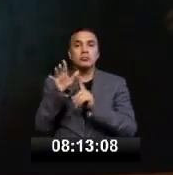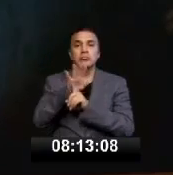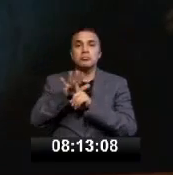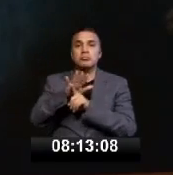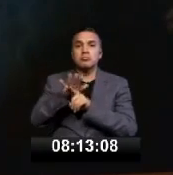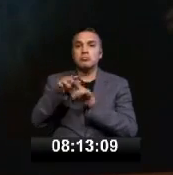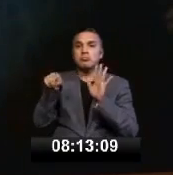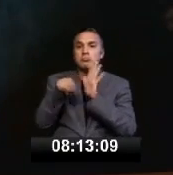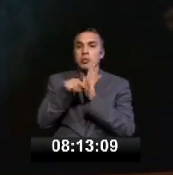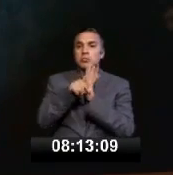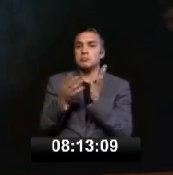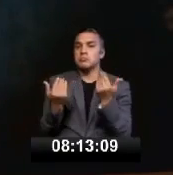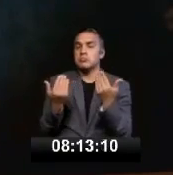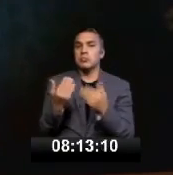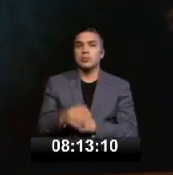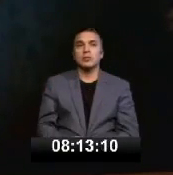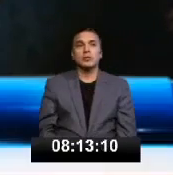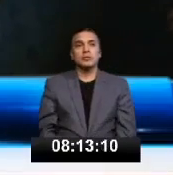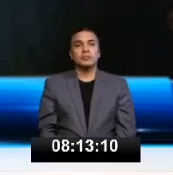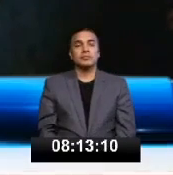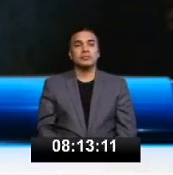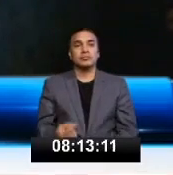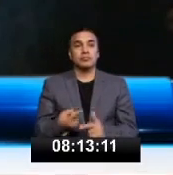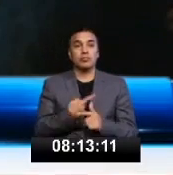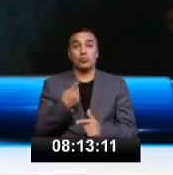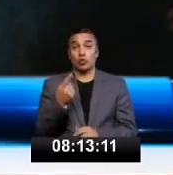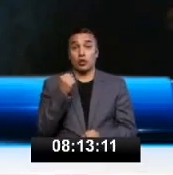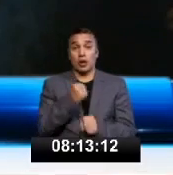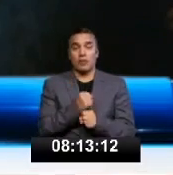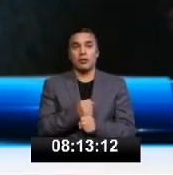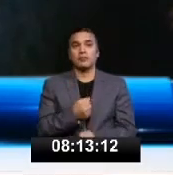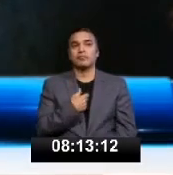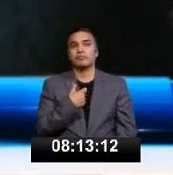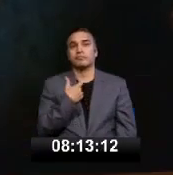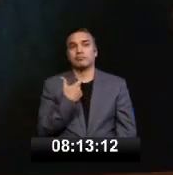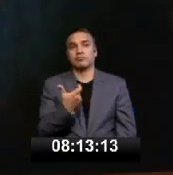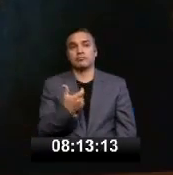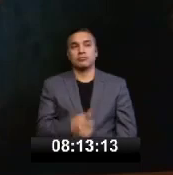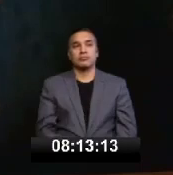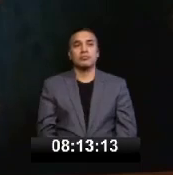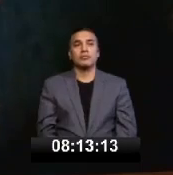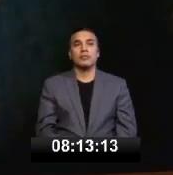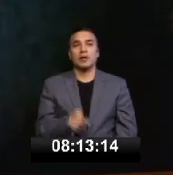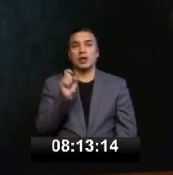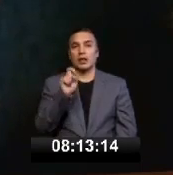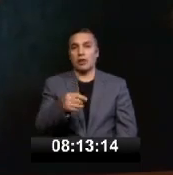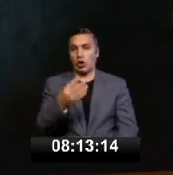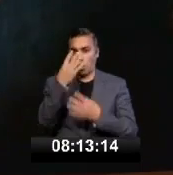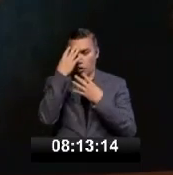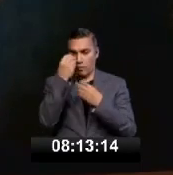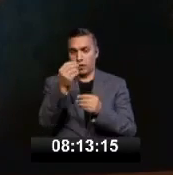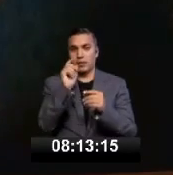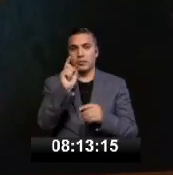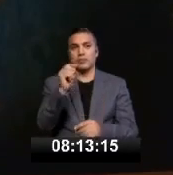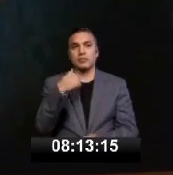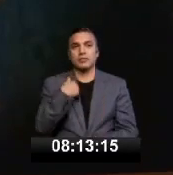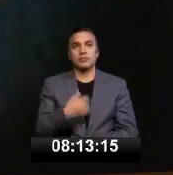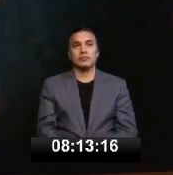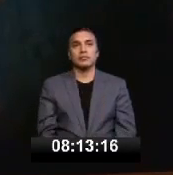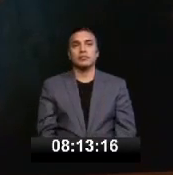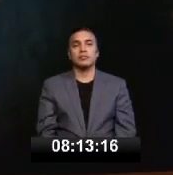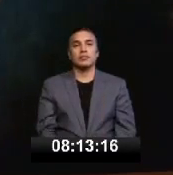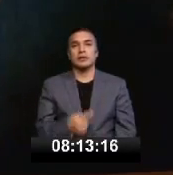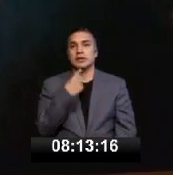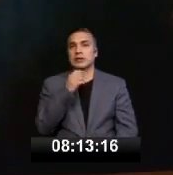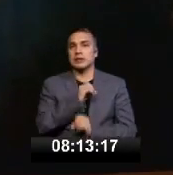a trabajar entregando esas tarjetas y que tiene que ser muy obediente, que no tiene que decir